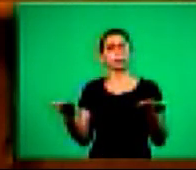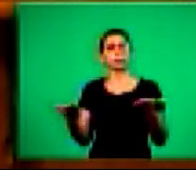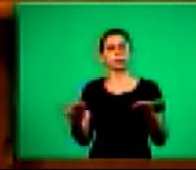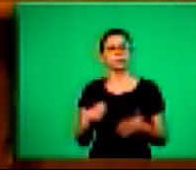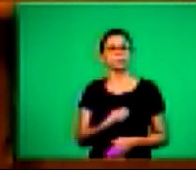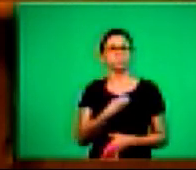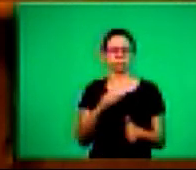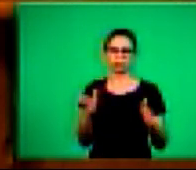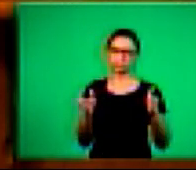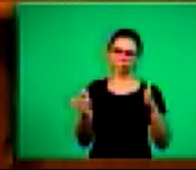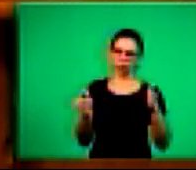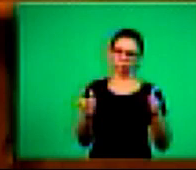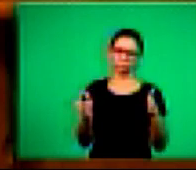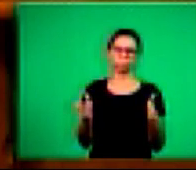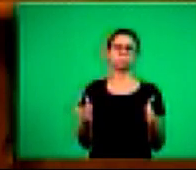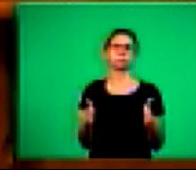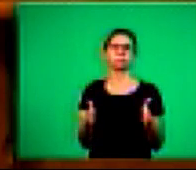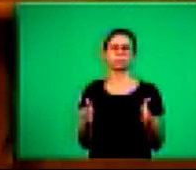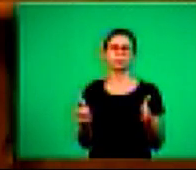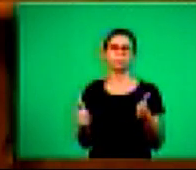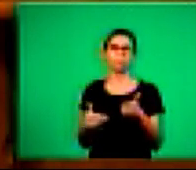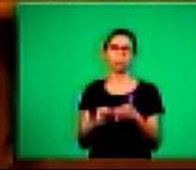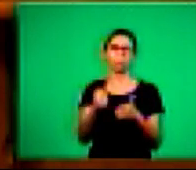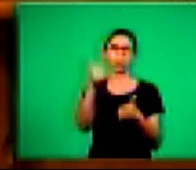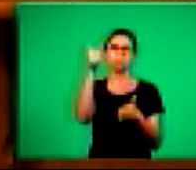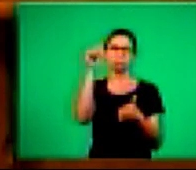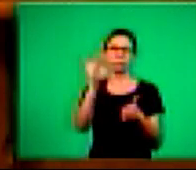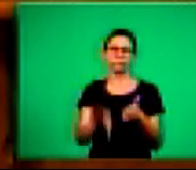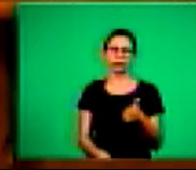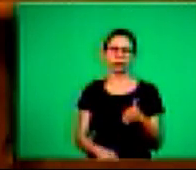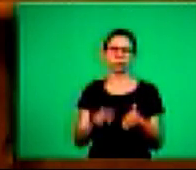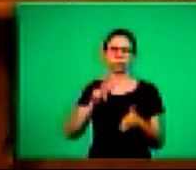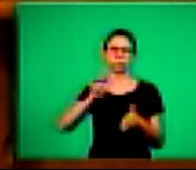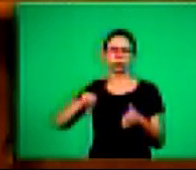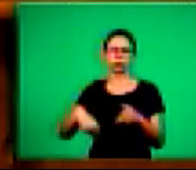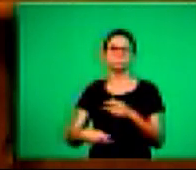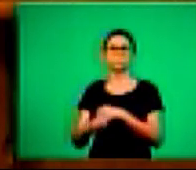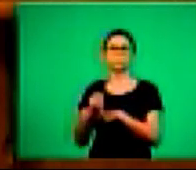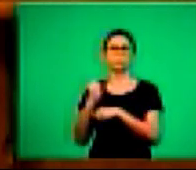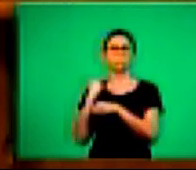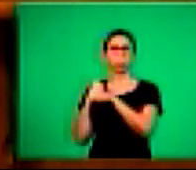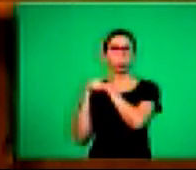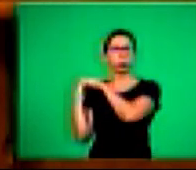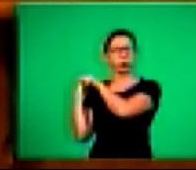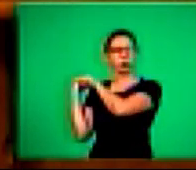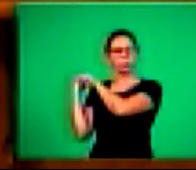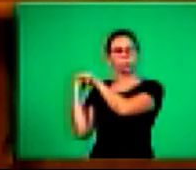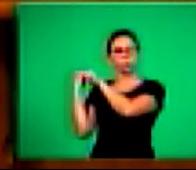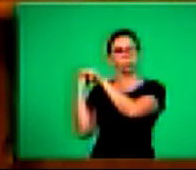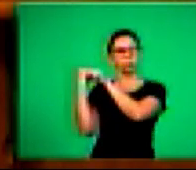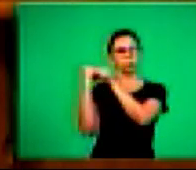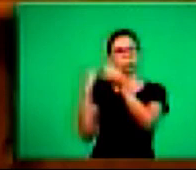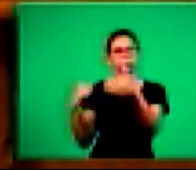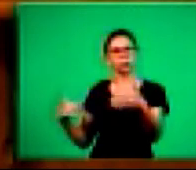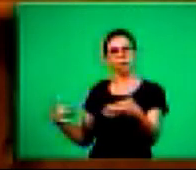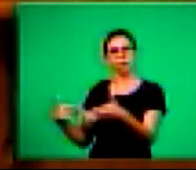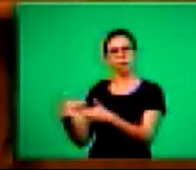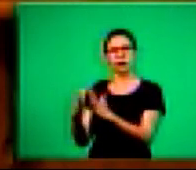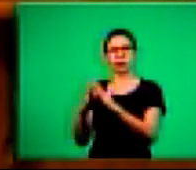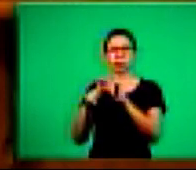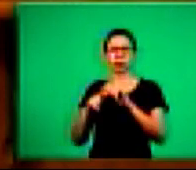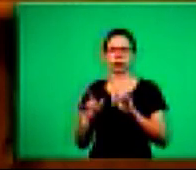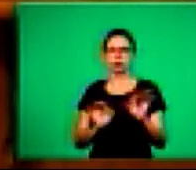un periodo final de 2000 años de la iglesia cuando la iglesia se prepara para su